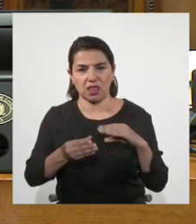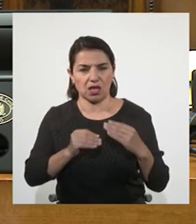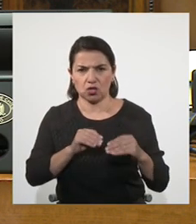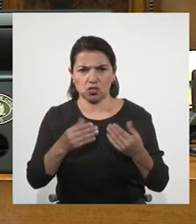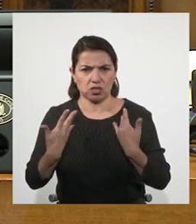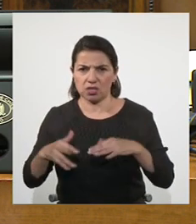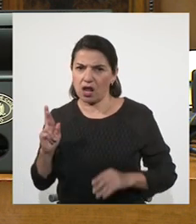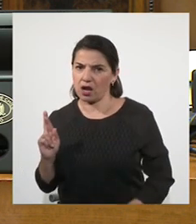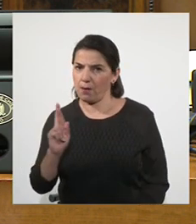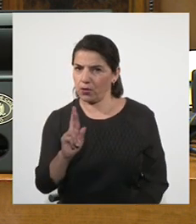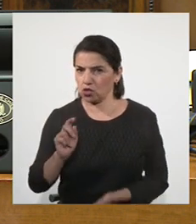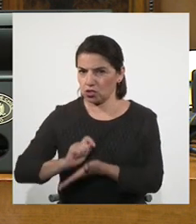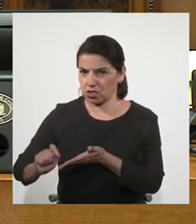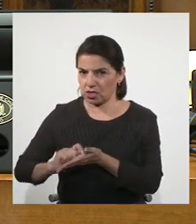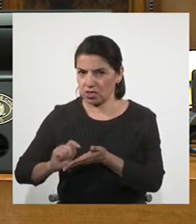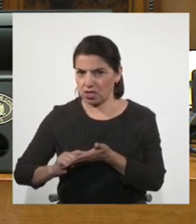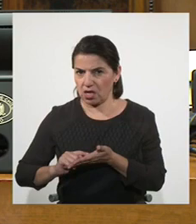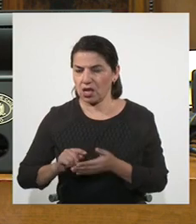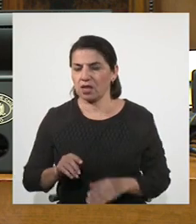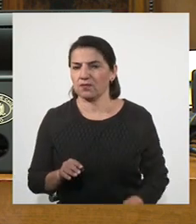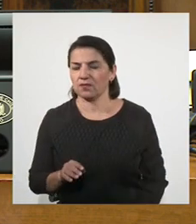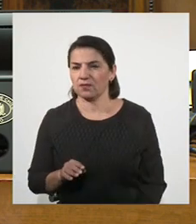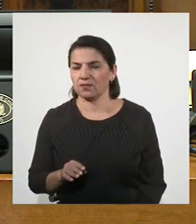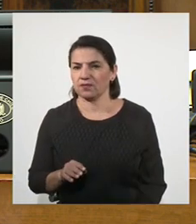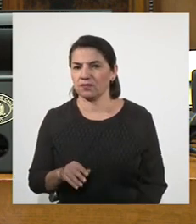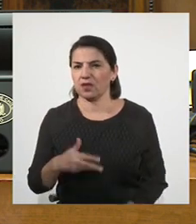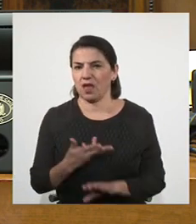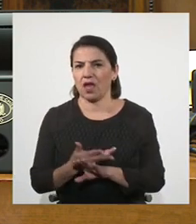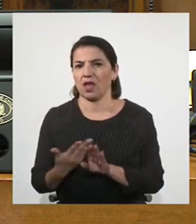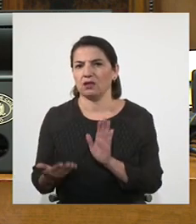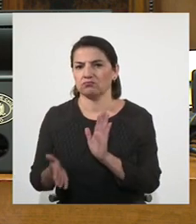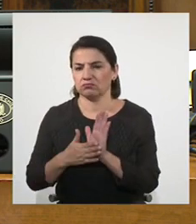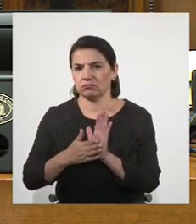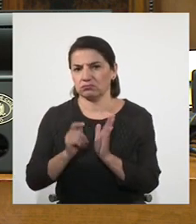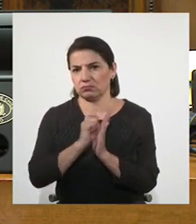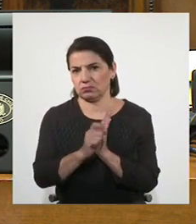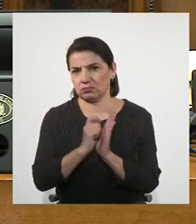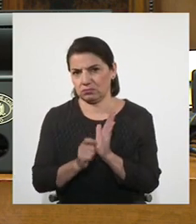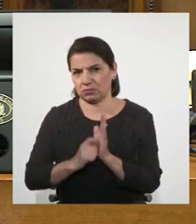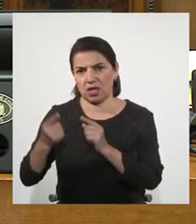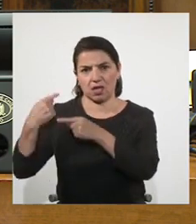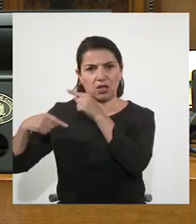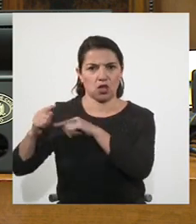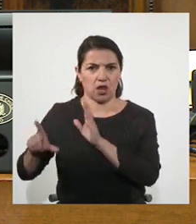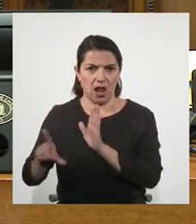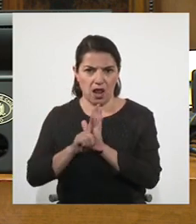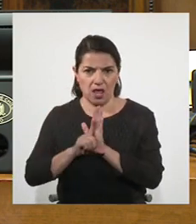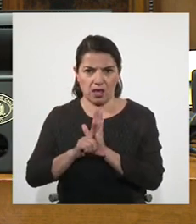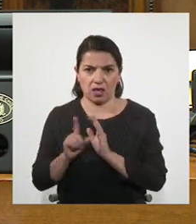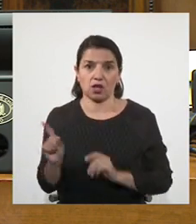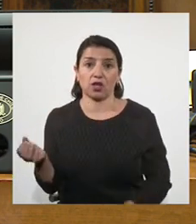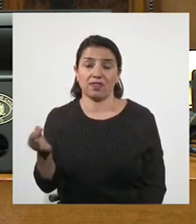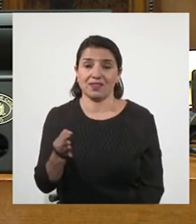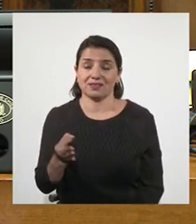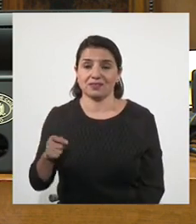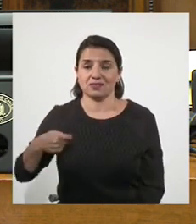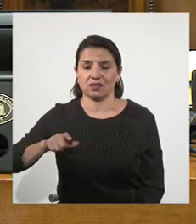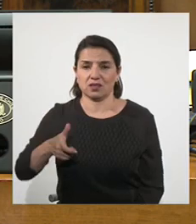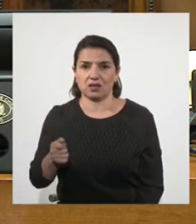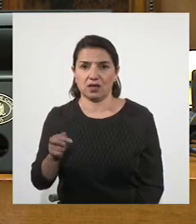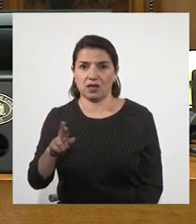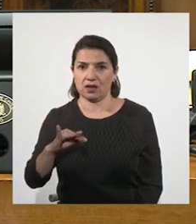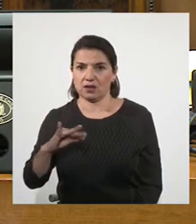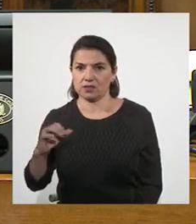lo planteado por el senador García. Se va a dejar constancia en la historia de la ley lo que plantea el senador García. Pasamos a la siguiente